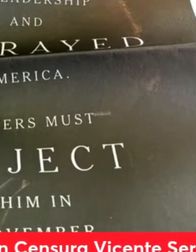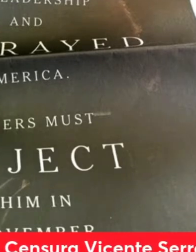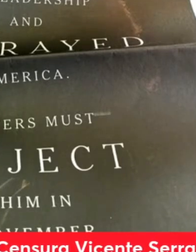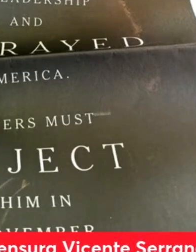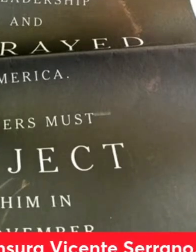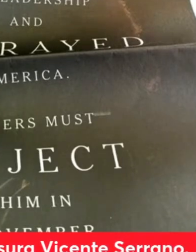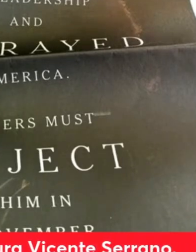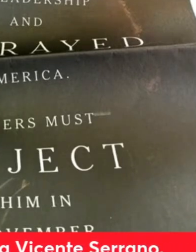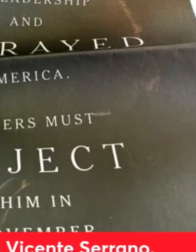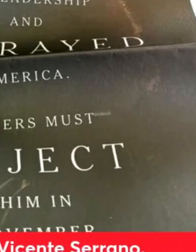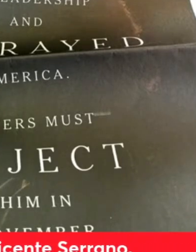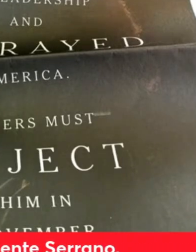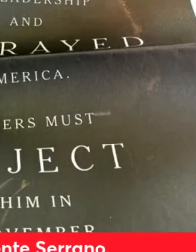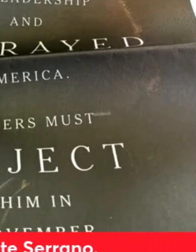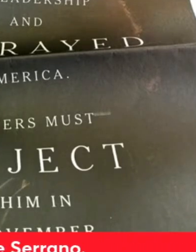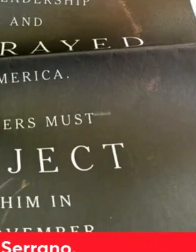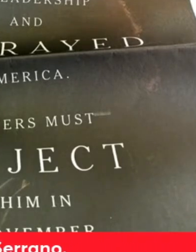quitaron